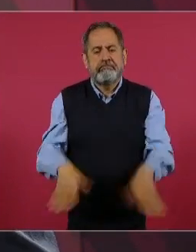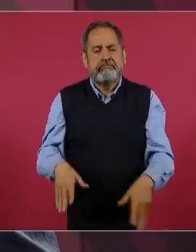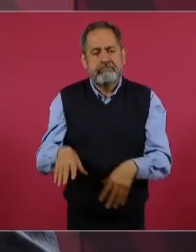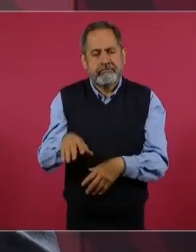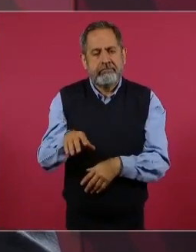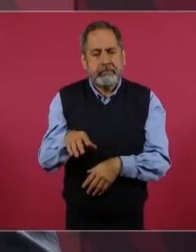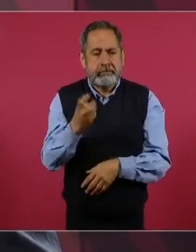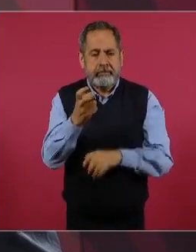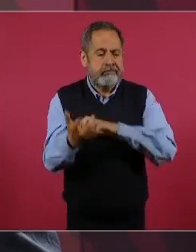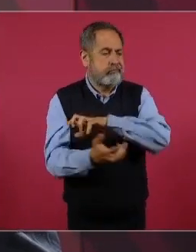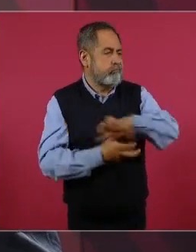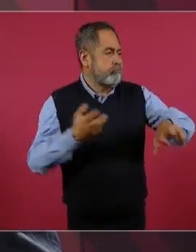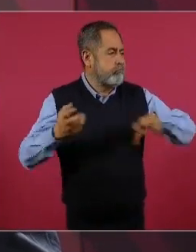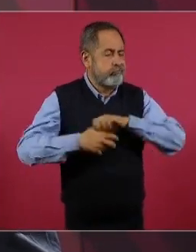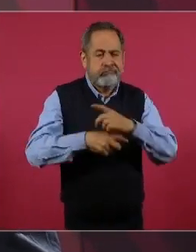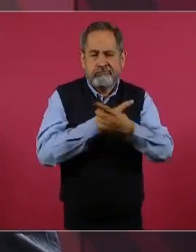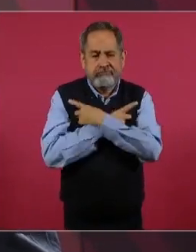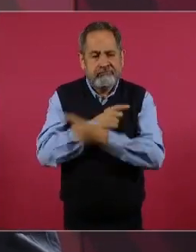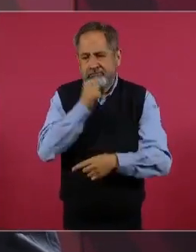y hay una descomposición social.